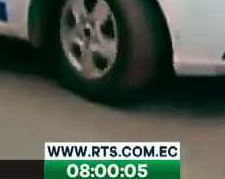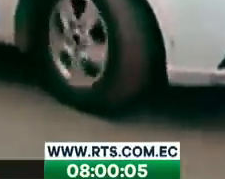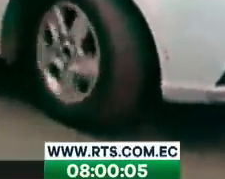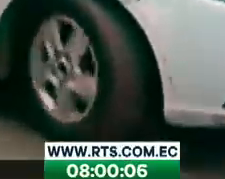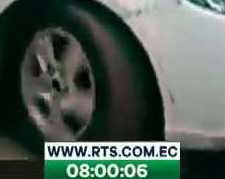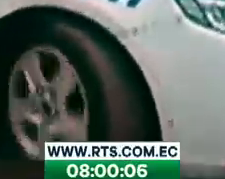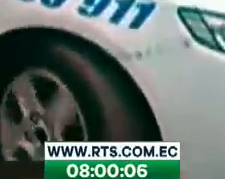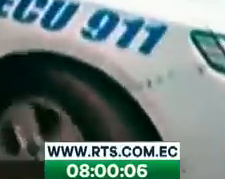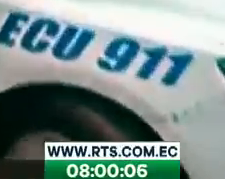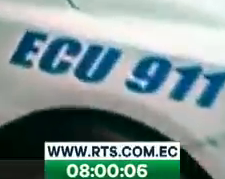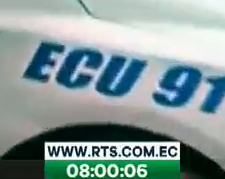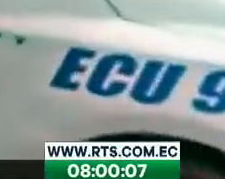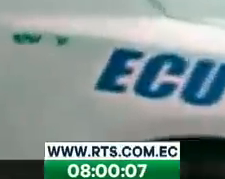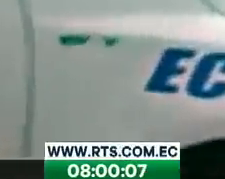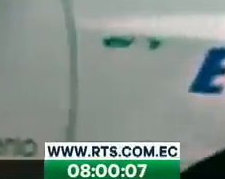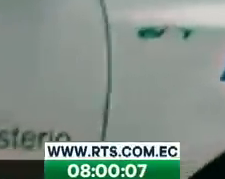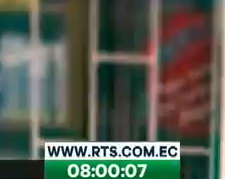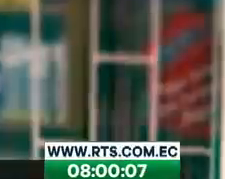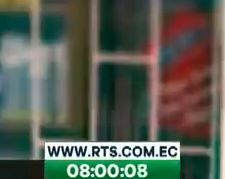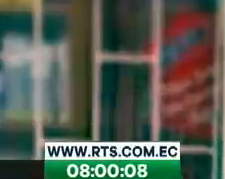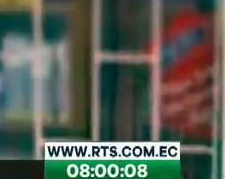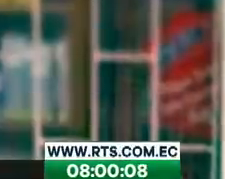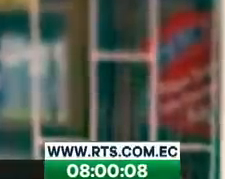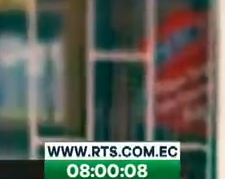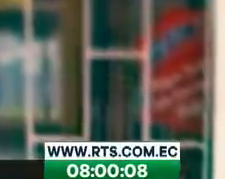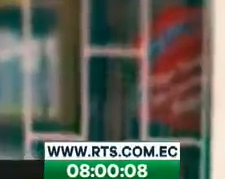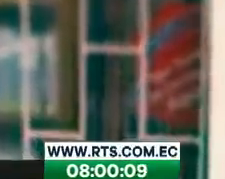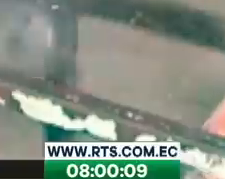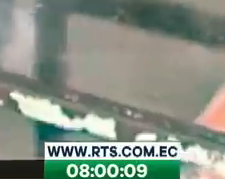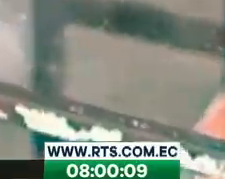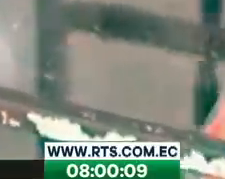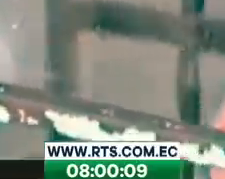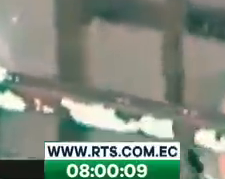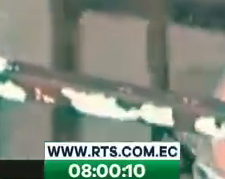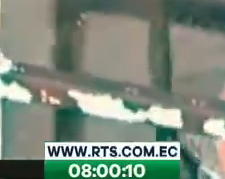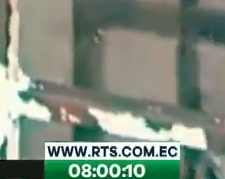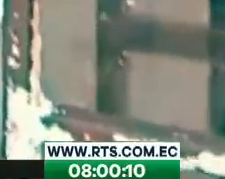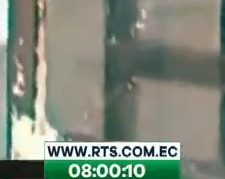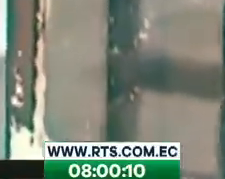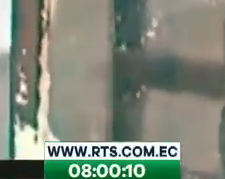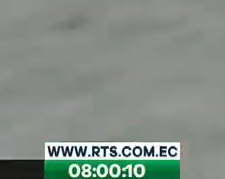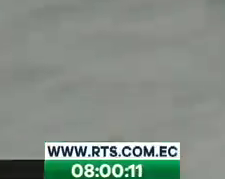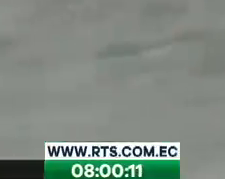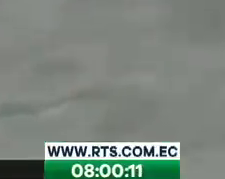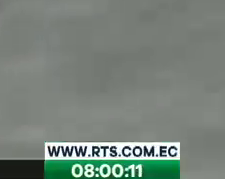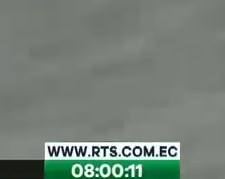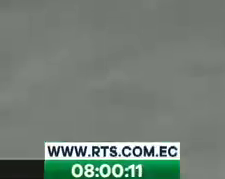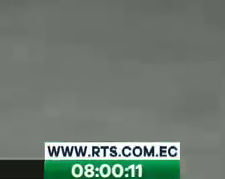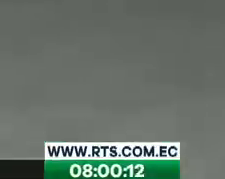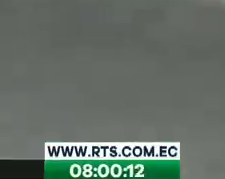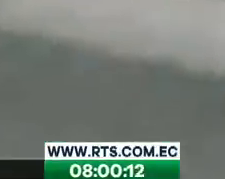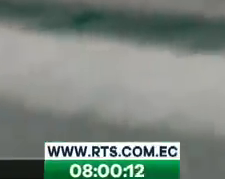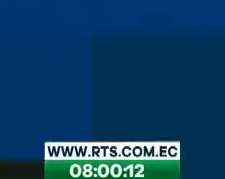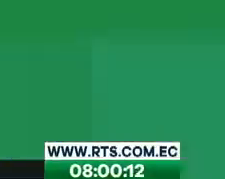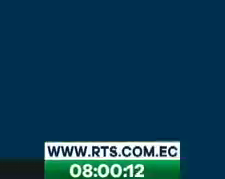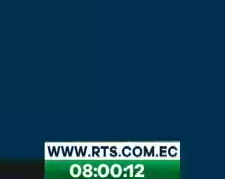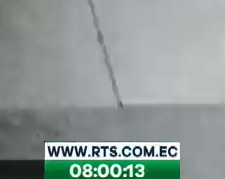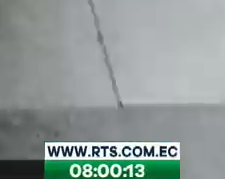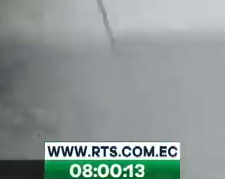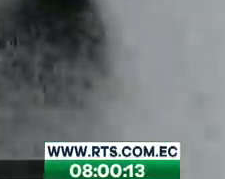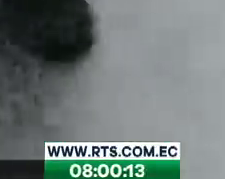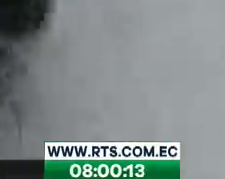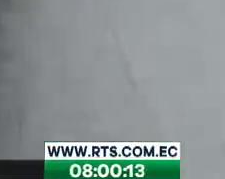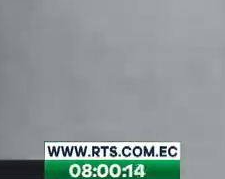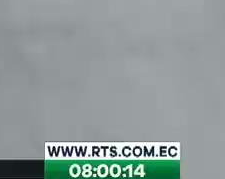herida el hecho ocurrió en pascuales donde los moradores han afirmado sentir temor por lo sucedido nuevos casos de delito sexual